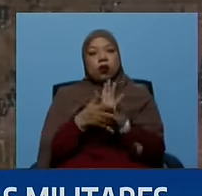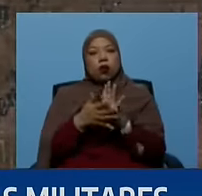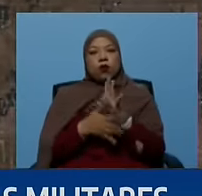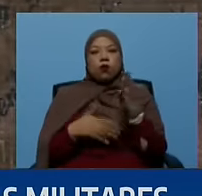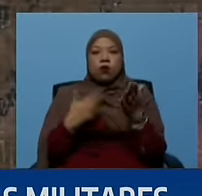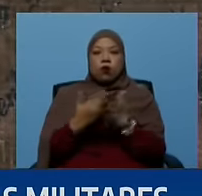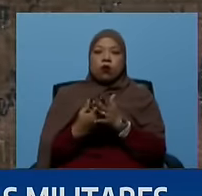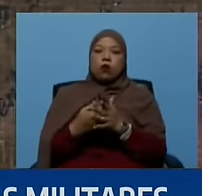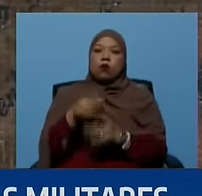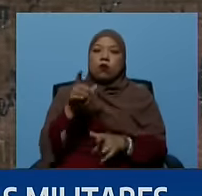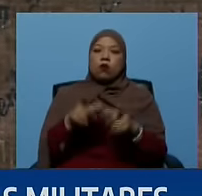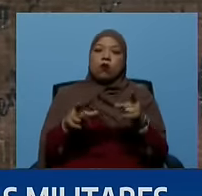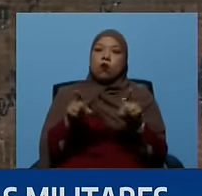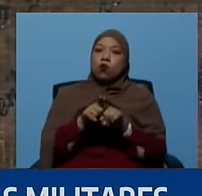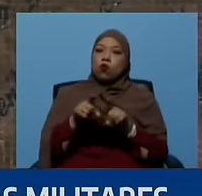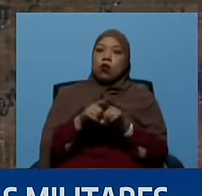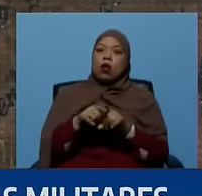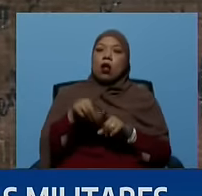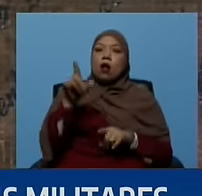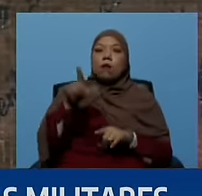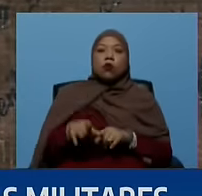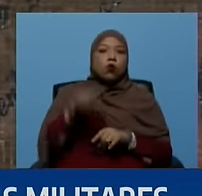bauro Doris